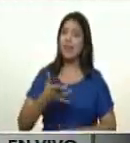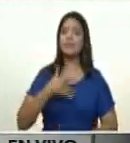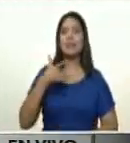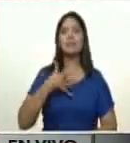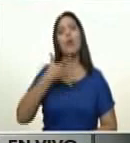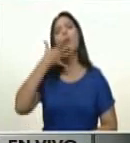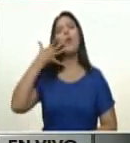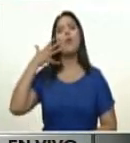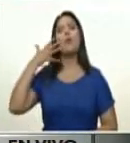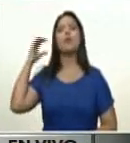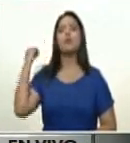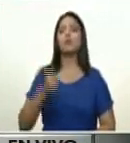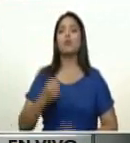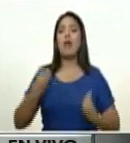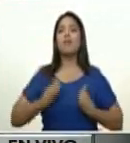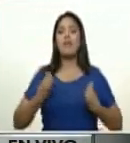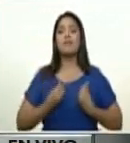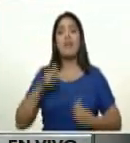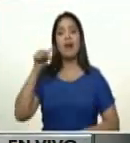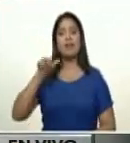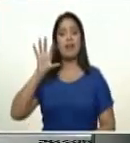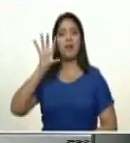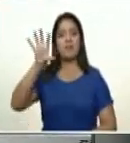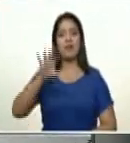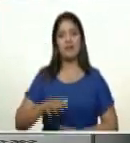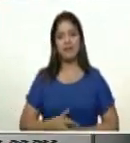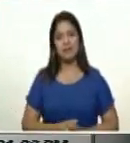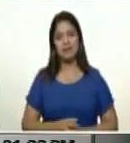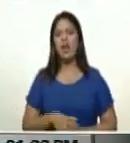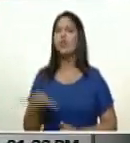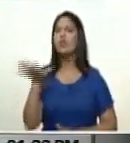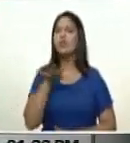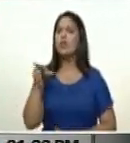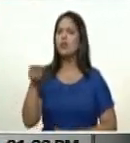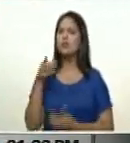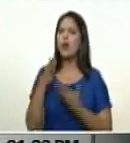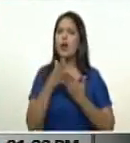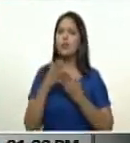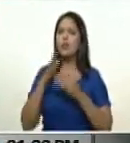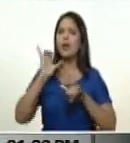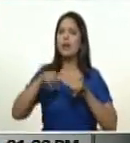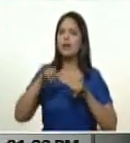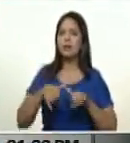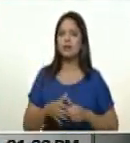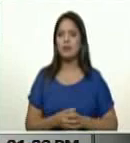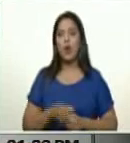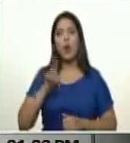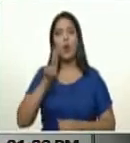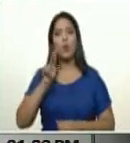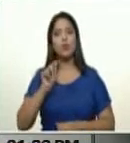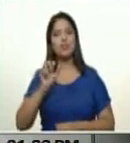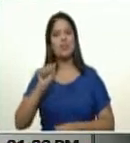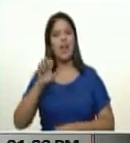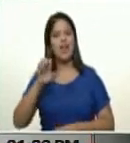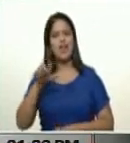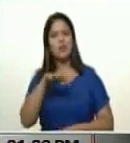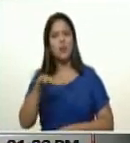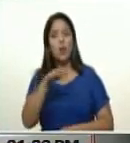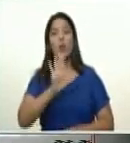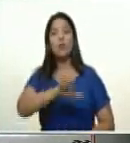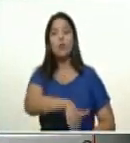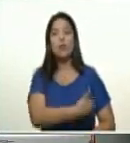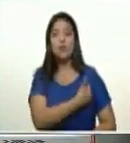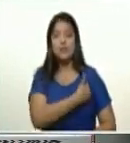orgullosos de vivir en esta patria que hoy tenemos. Sí. ¿Dónde estás estudiando la ingeniería? En la UTAE. ¿Qué es la UTAE? La